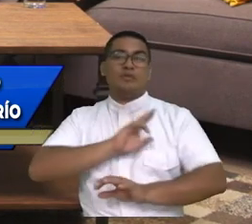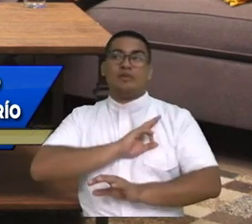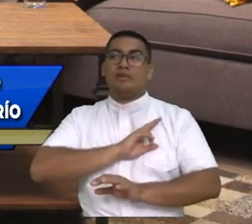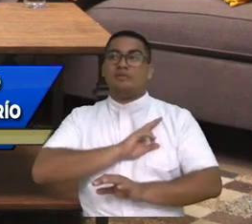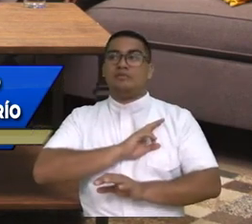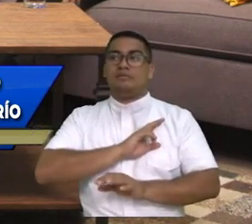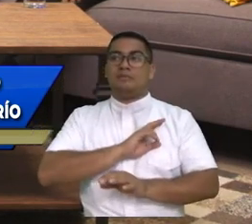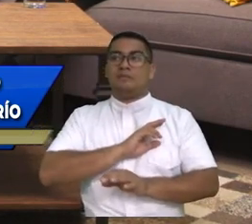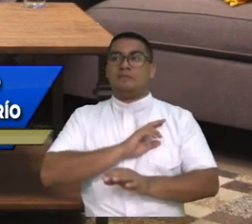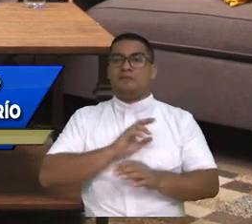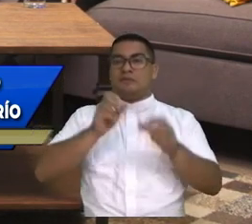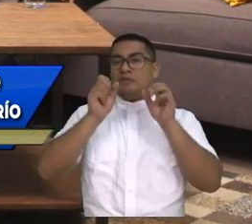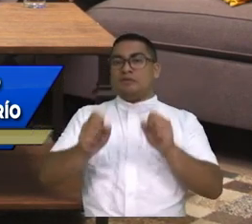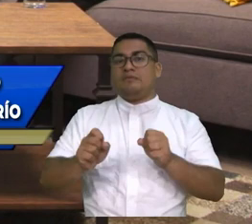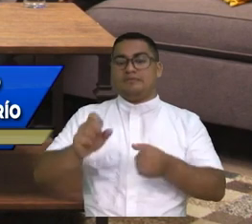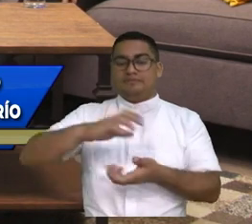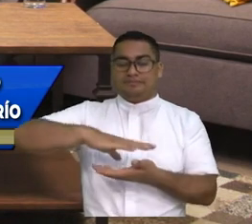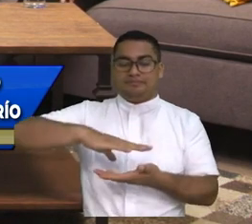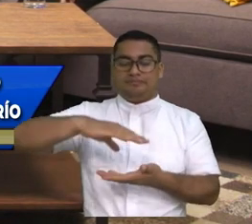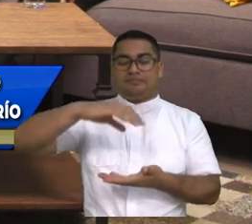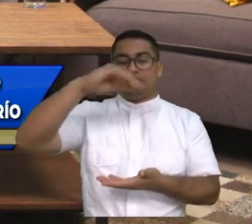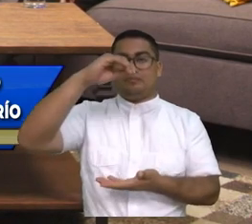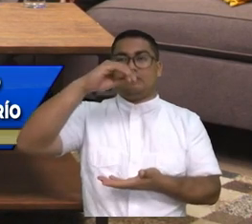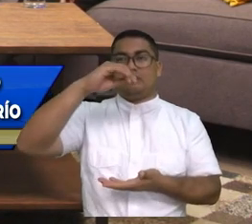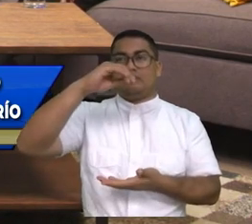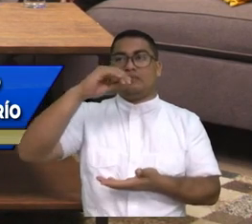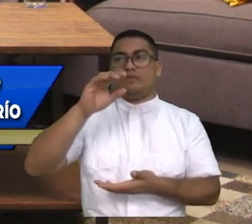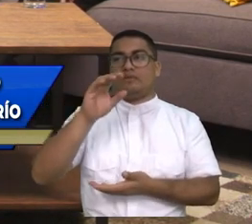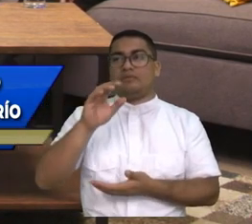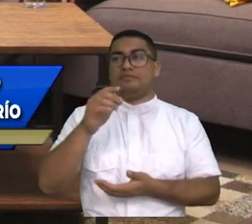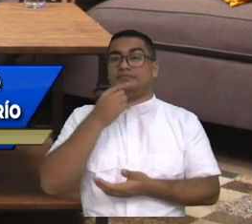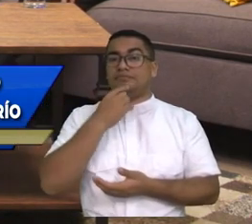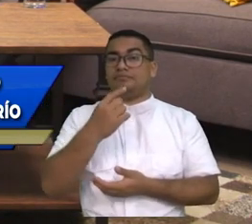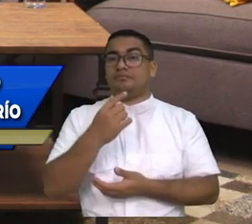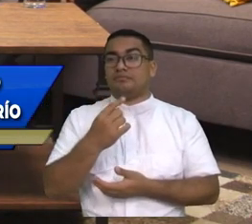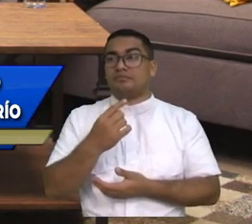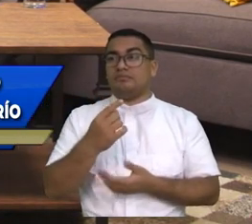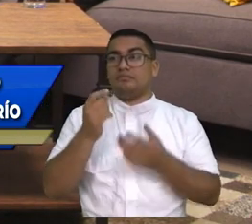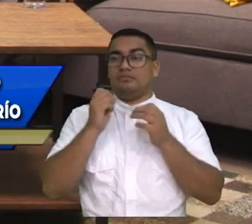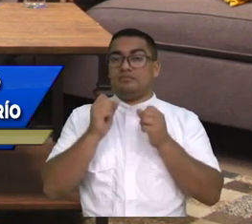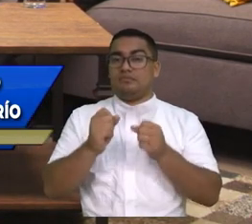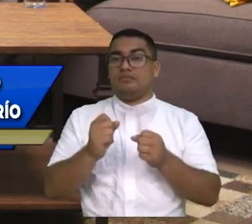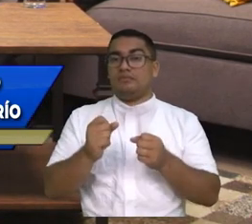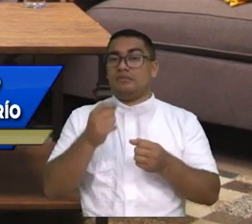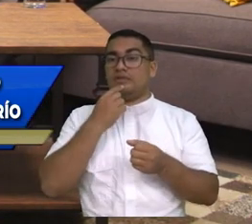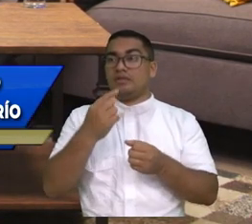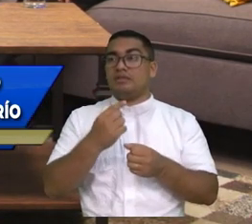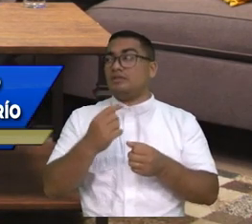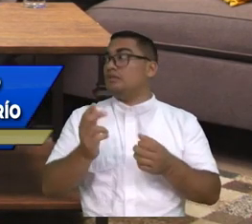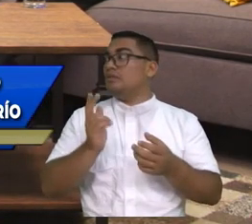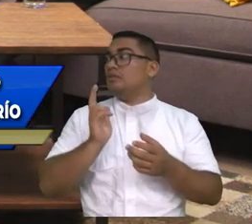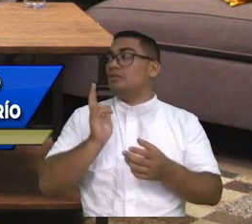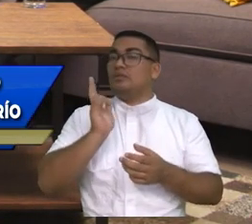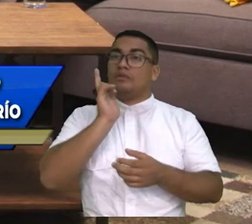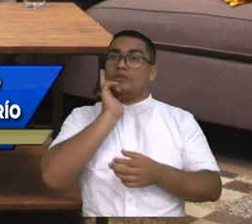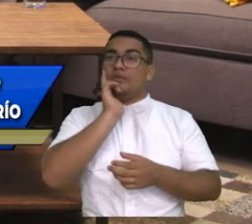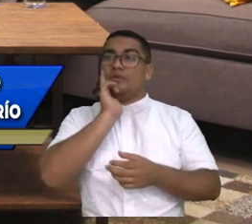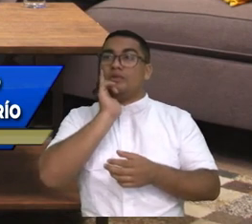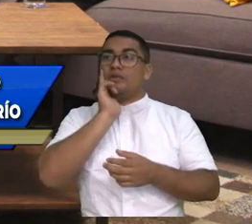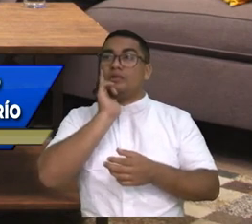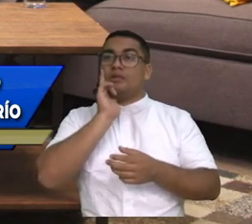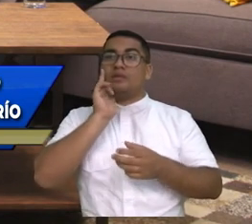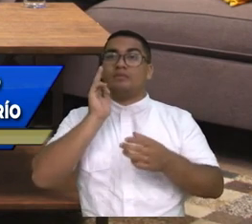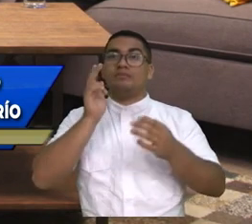autores, un francés, que no recuerdo el nombre ahorita, okay, dice que los versos de Rubén Darío se sitúan en